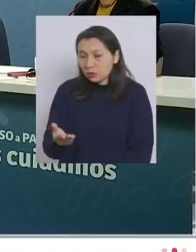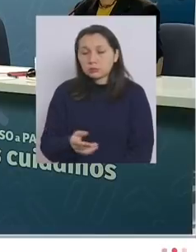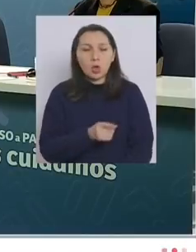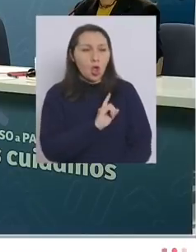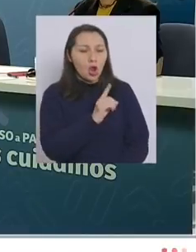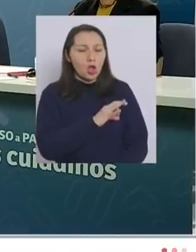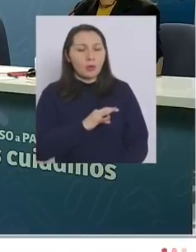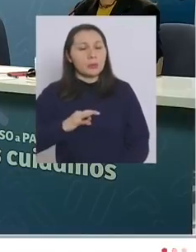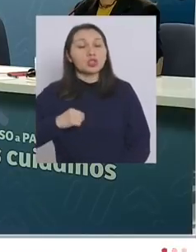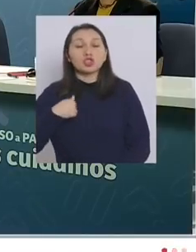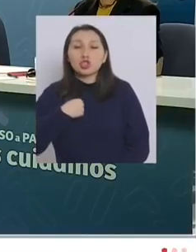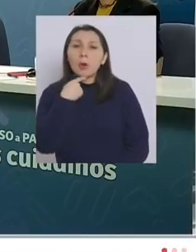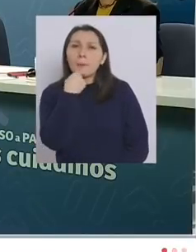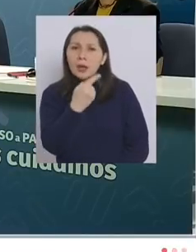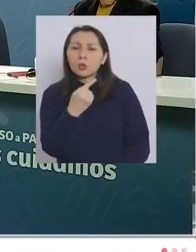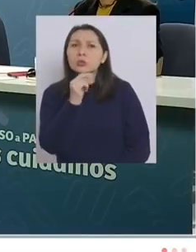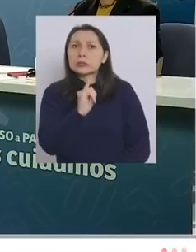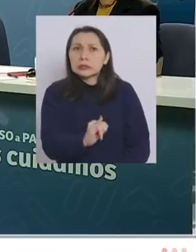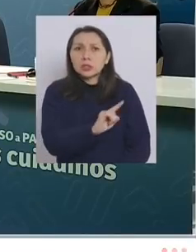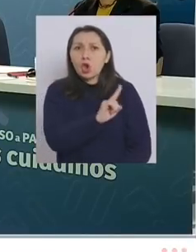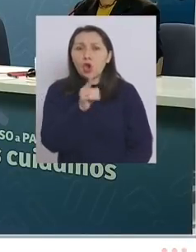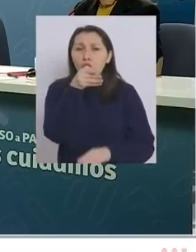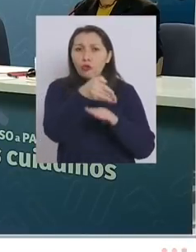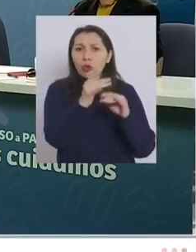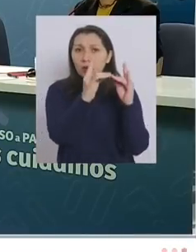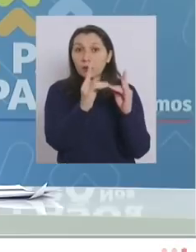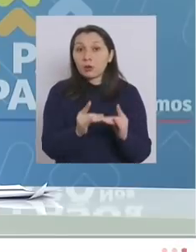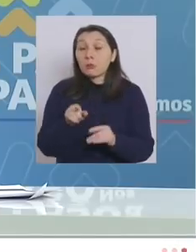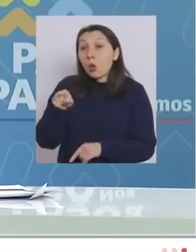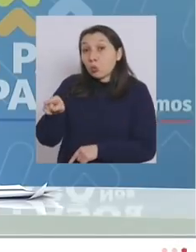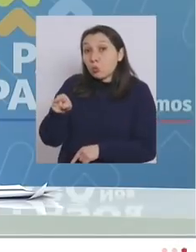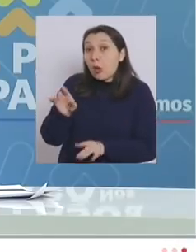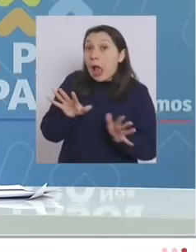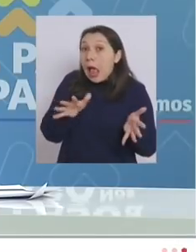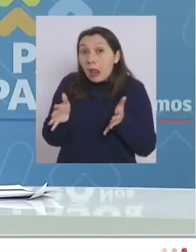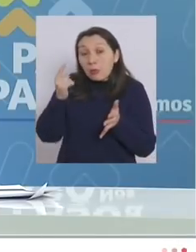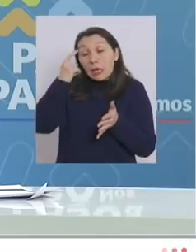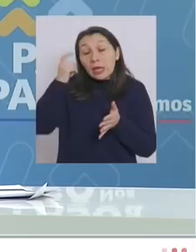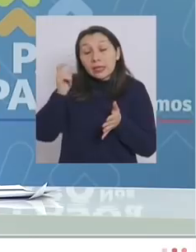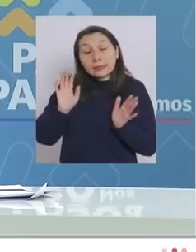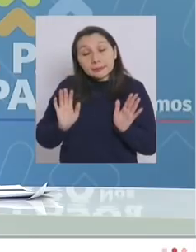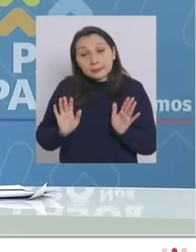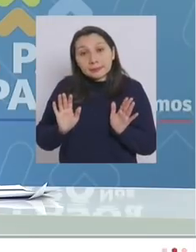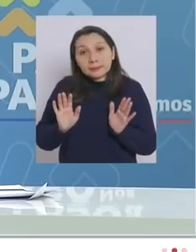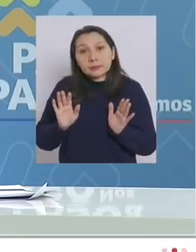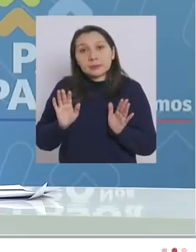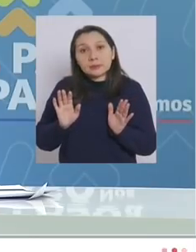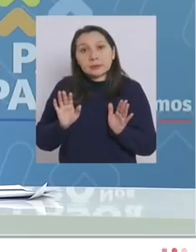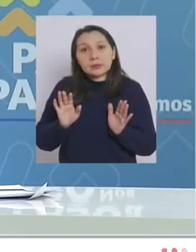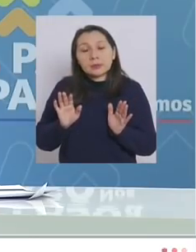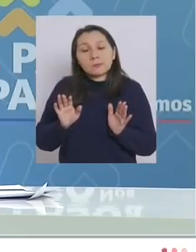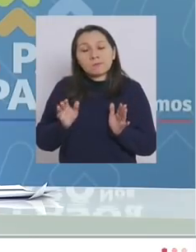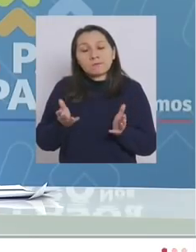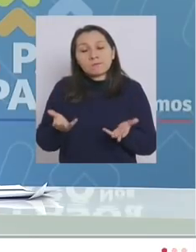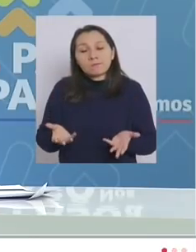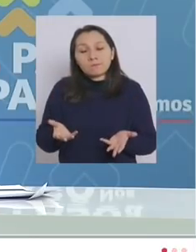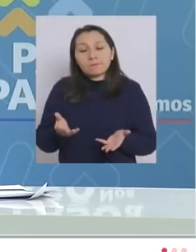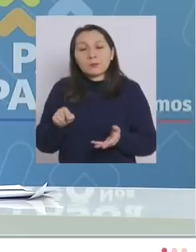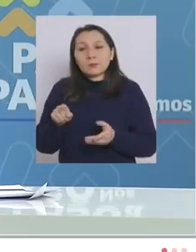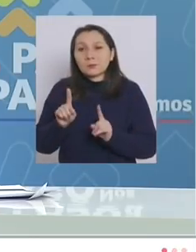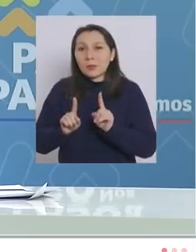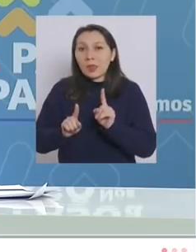No, ministro. Le estoy preguntando si asistió o no al funeral. Gracias. No, porque esa suposición sí que es algo